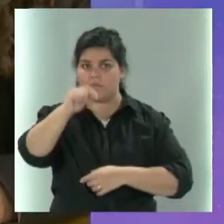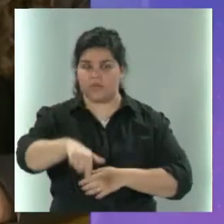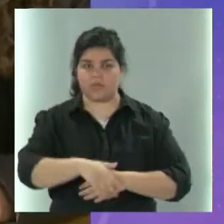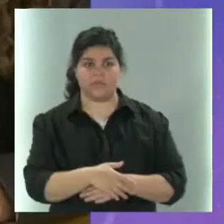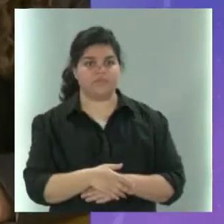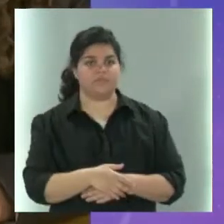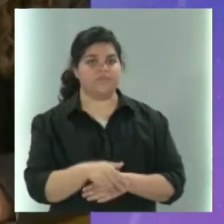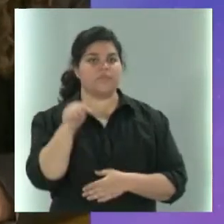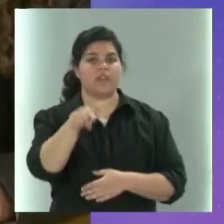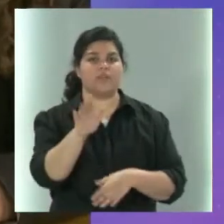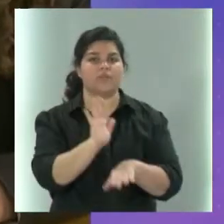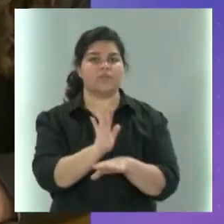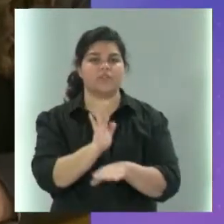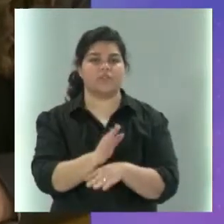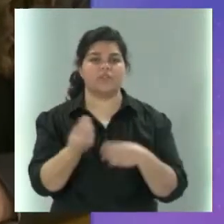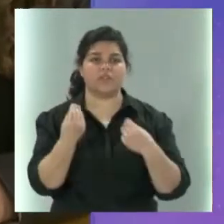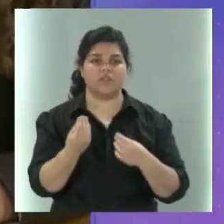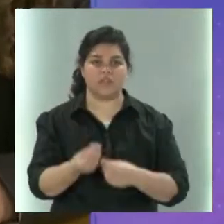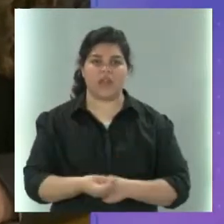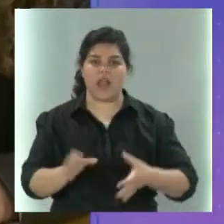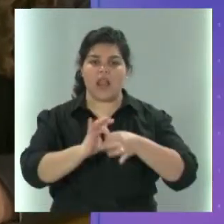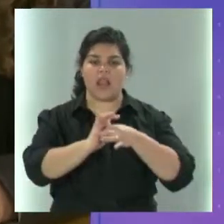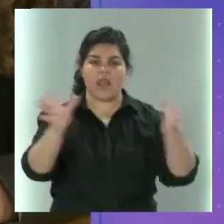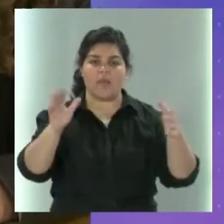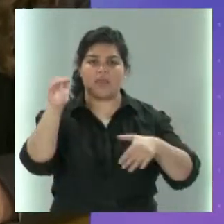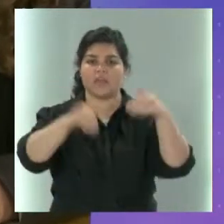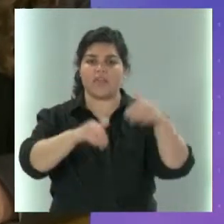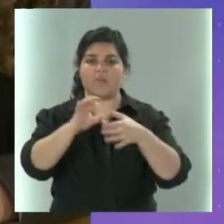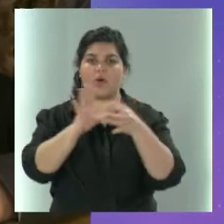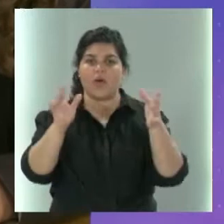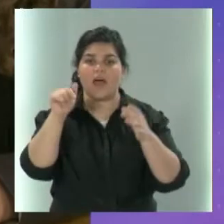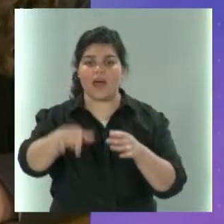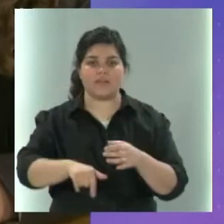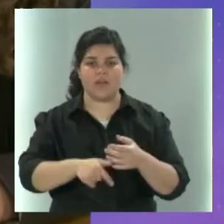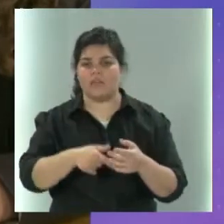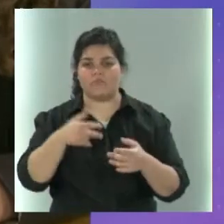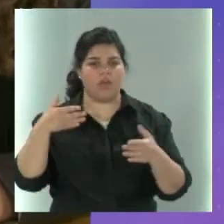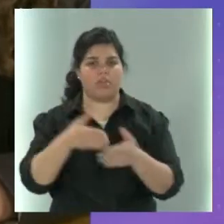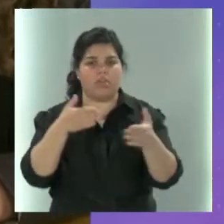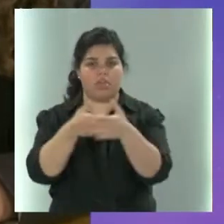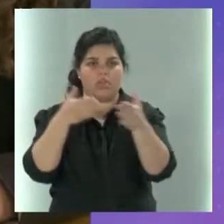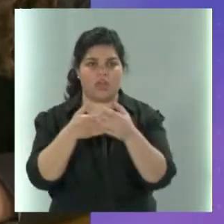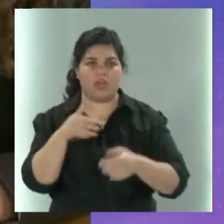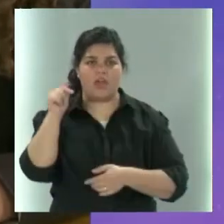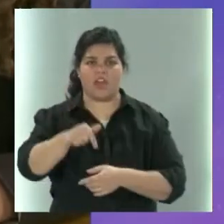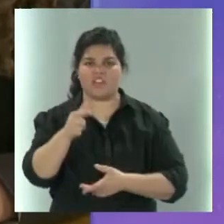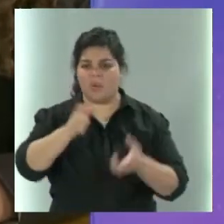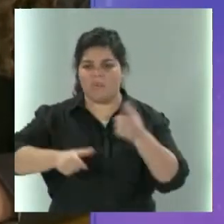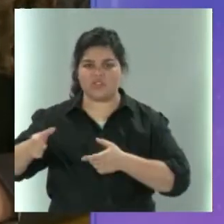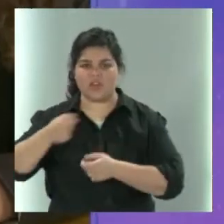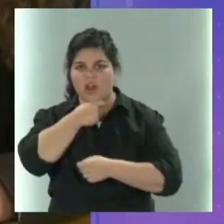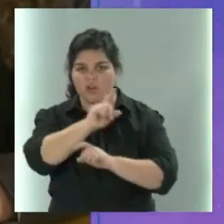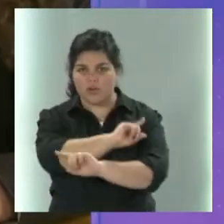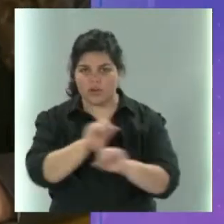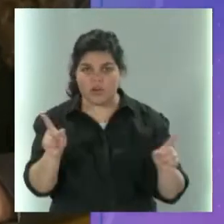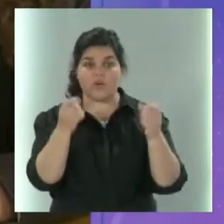de un esfuerzo por cercenar las libertades democráticas. Tiene un carácter abiertamente antipopular porque